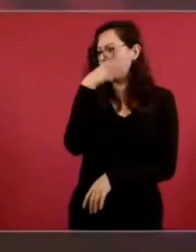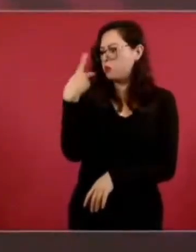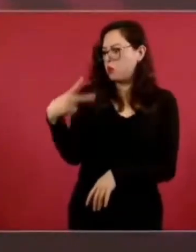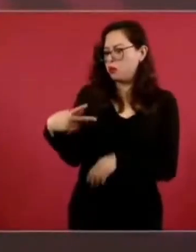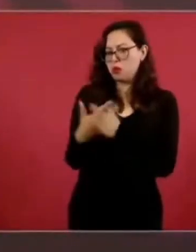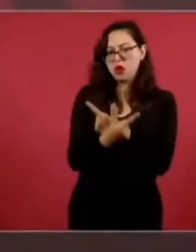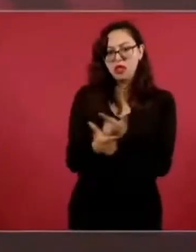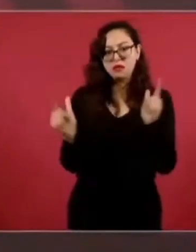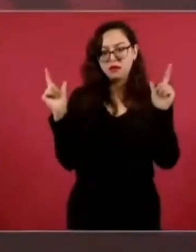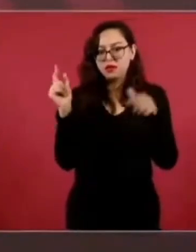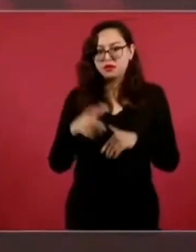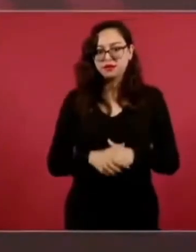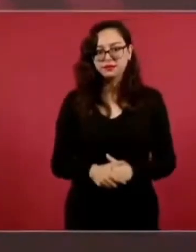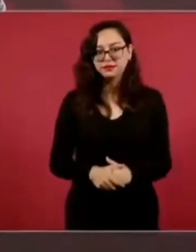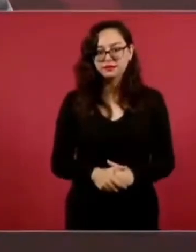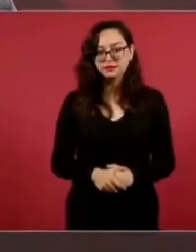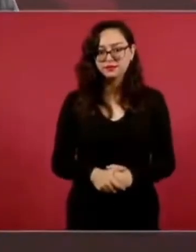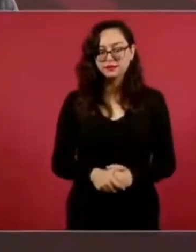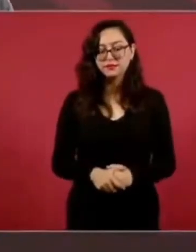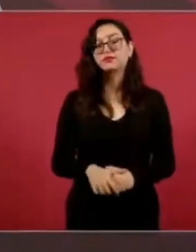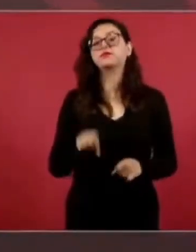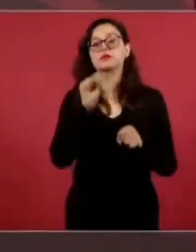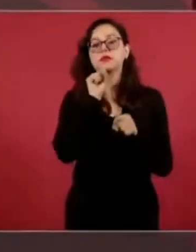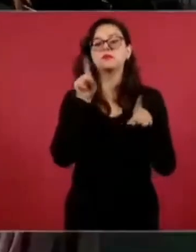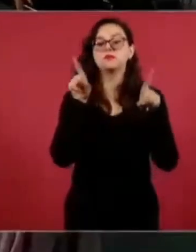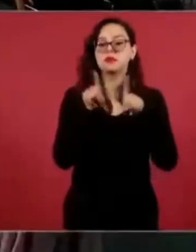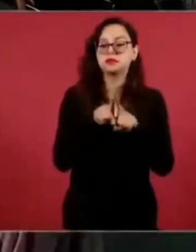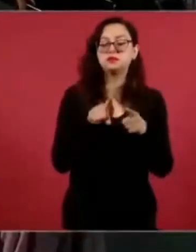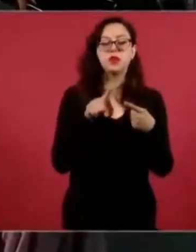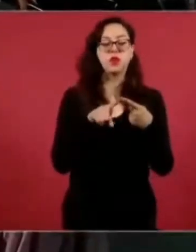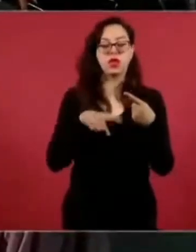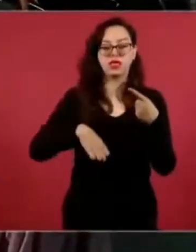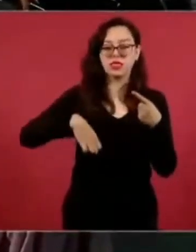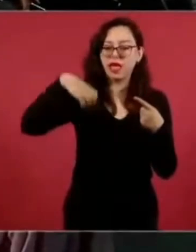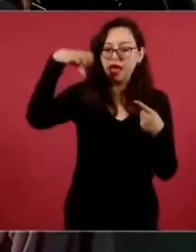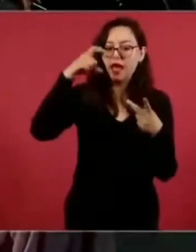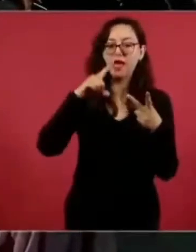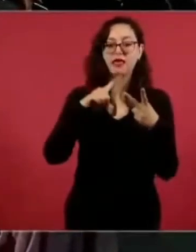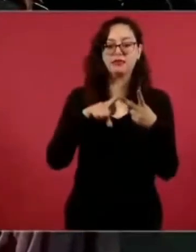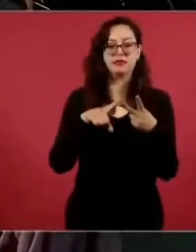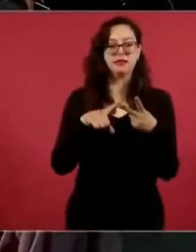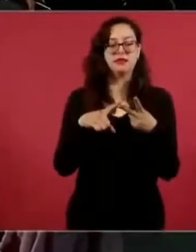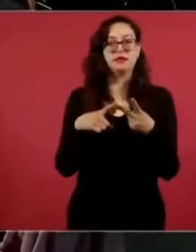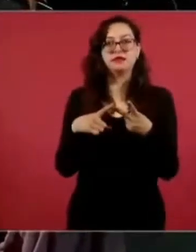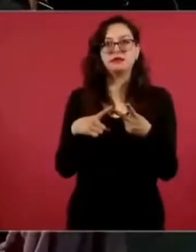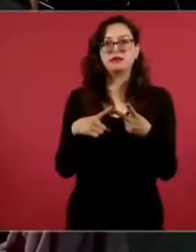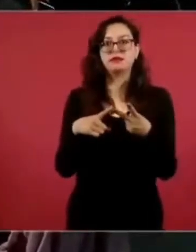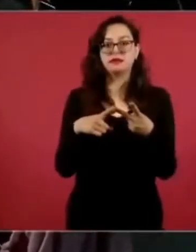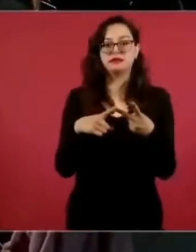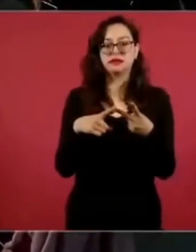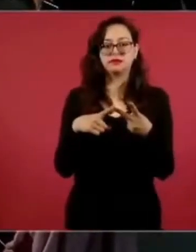Y así los adultos mayores están recibiendo